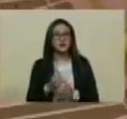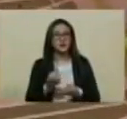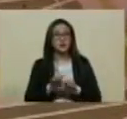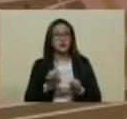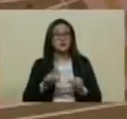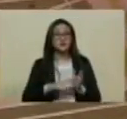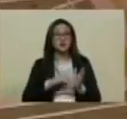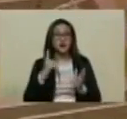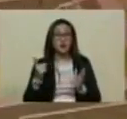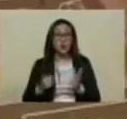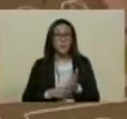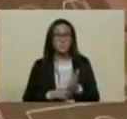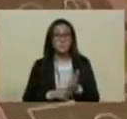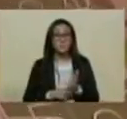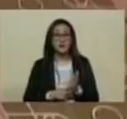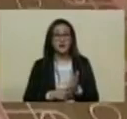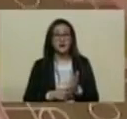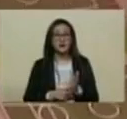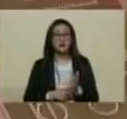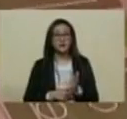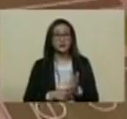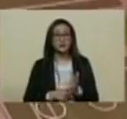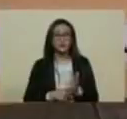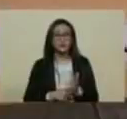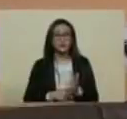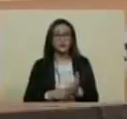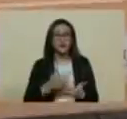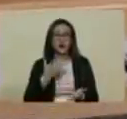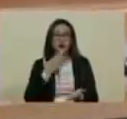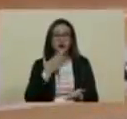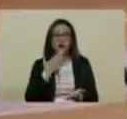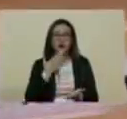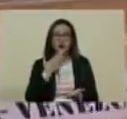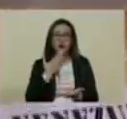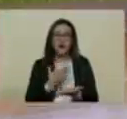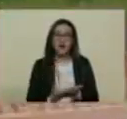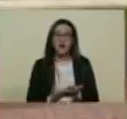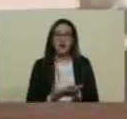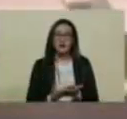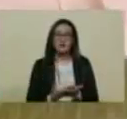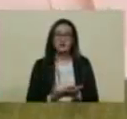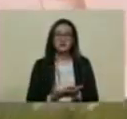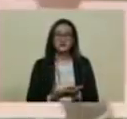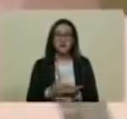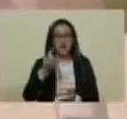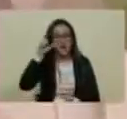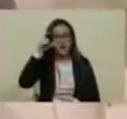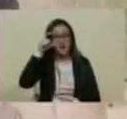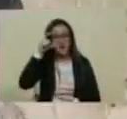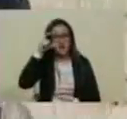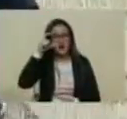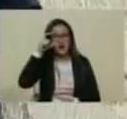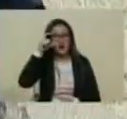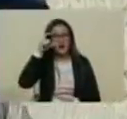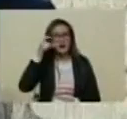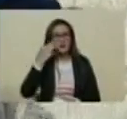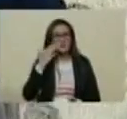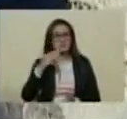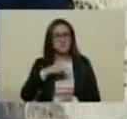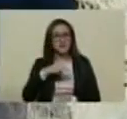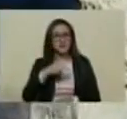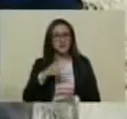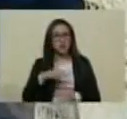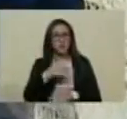educacionales integrales. Compañero Elías Agua, le agradezco al ministro Elías Agua que ha retomado con impulso